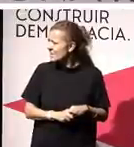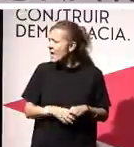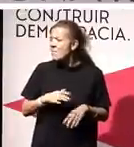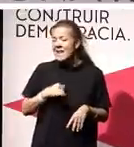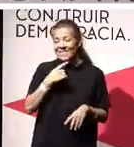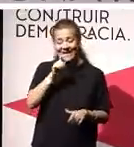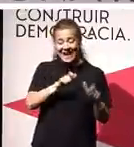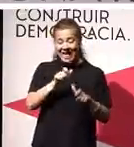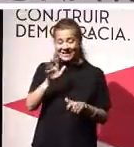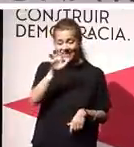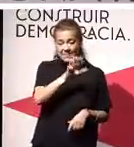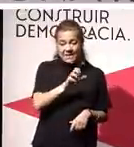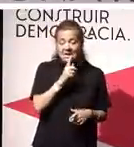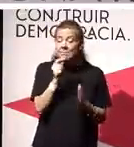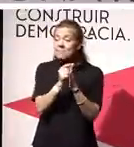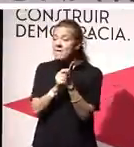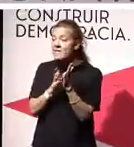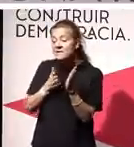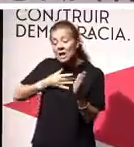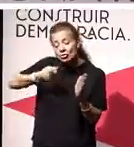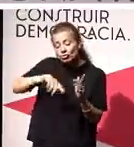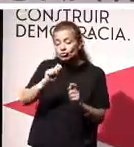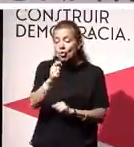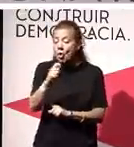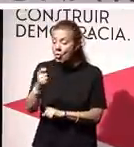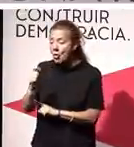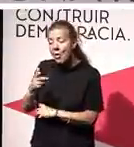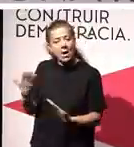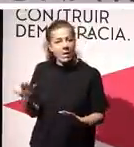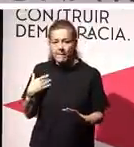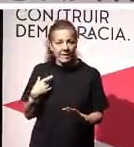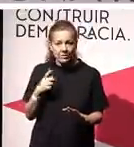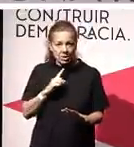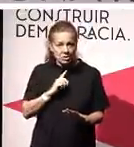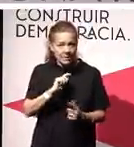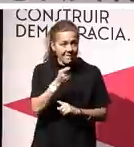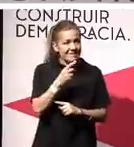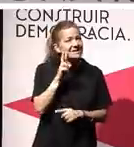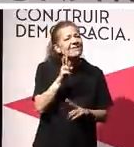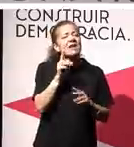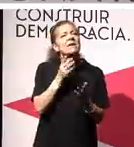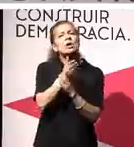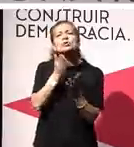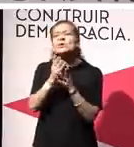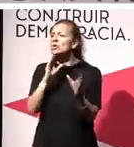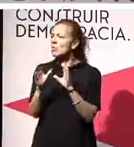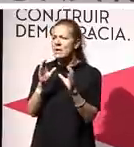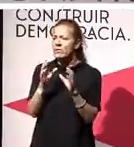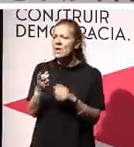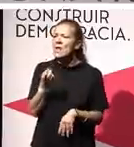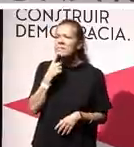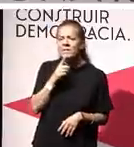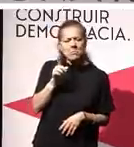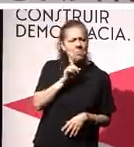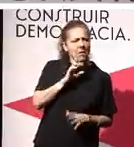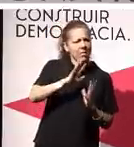de nuestro país las medidas que estamos consiguiendo y que, sin embargo, nunca van a salir en los medios de comunicación, desmintiendo fake